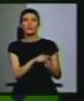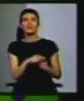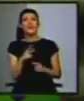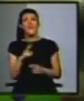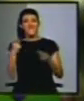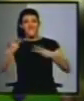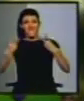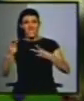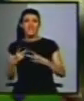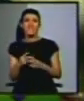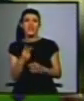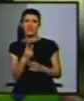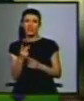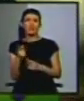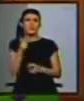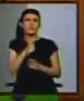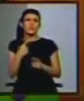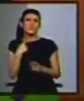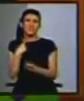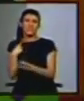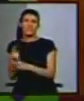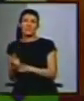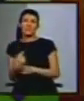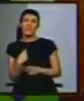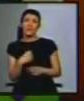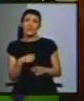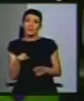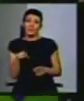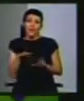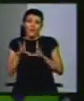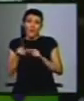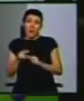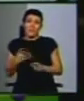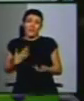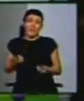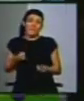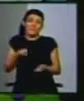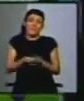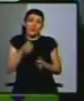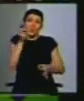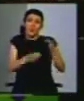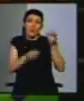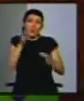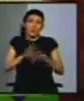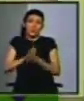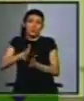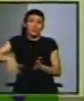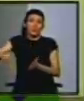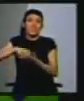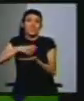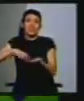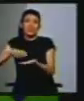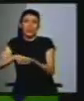expulsado de la comunidad judía y su familia debe cargar con el peso del juicio de toda una ciudad.